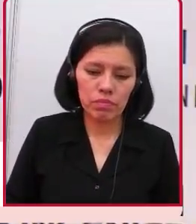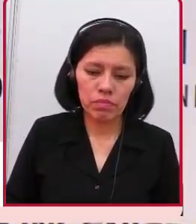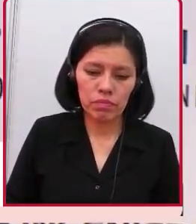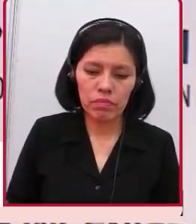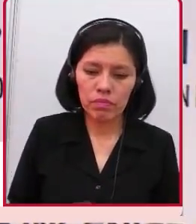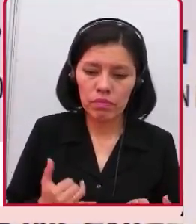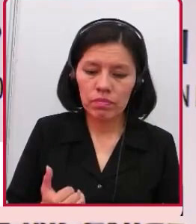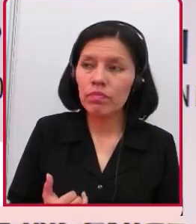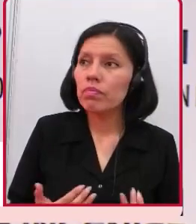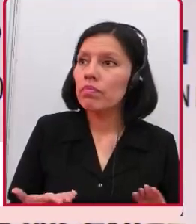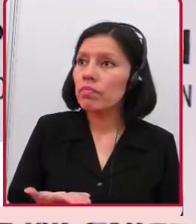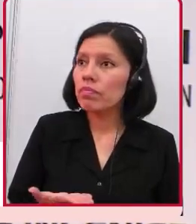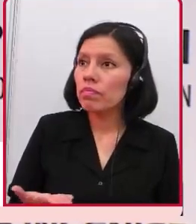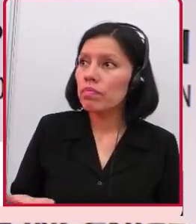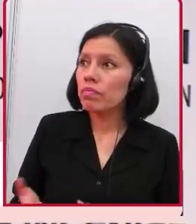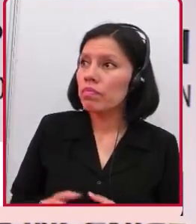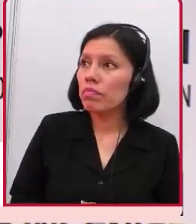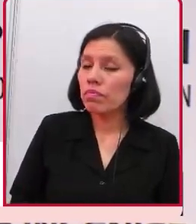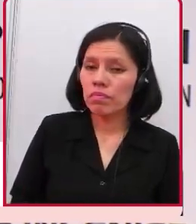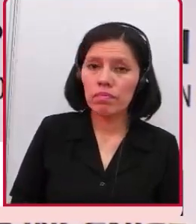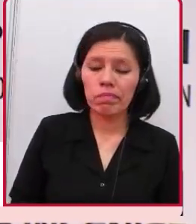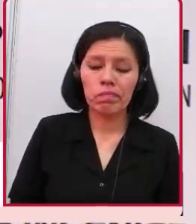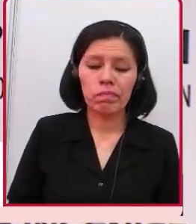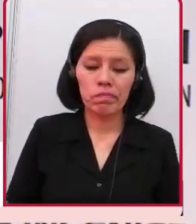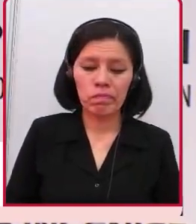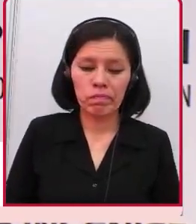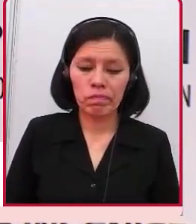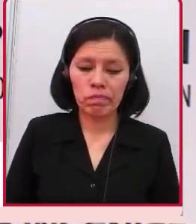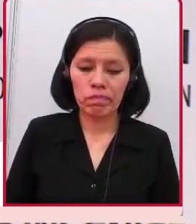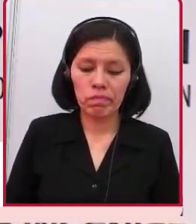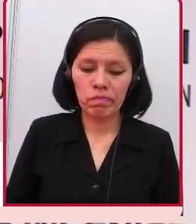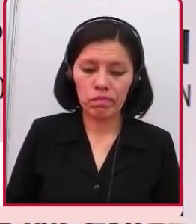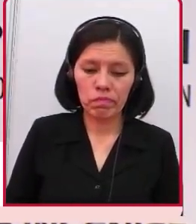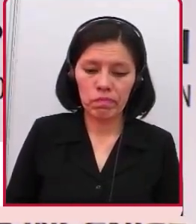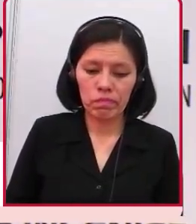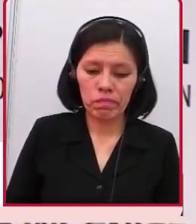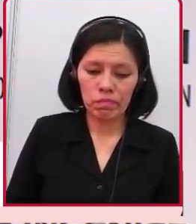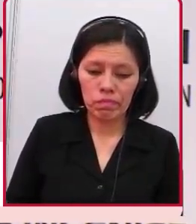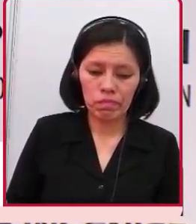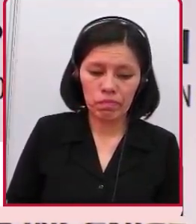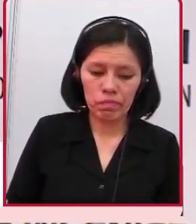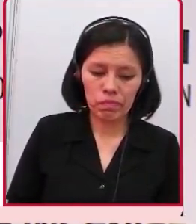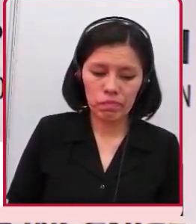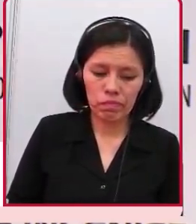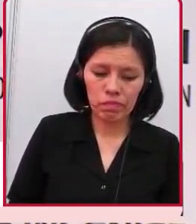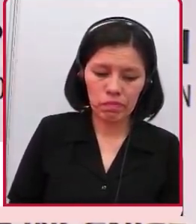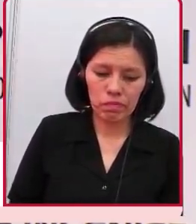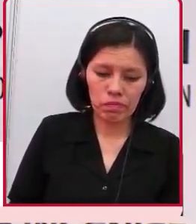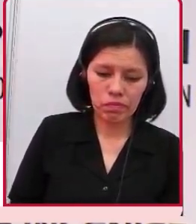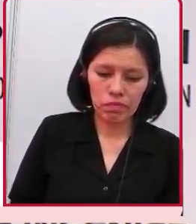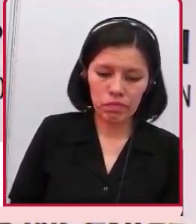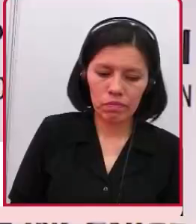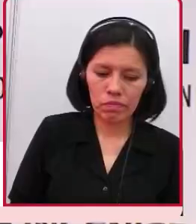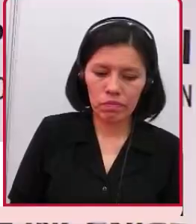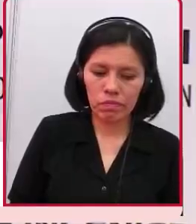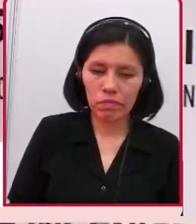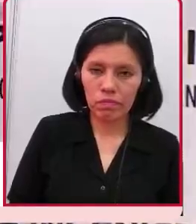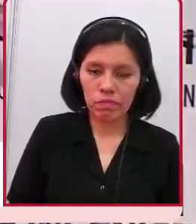Invito a tomar, ¿no? Ya. Bueno, ¿me das esto, no? Gracias.